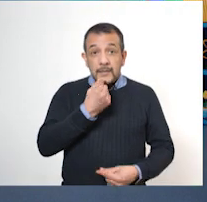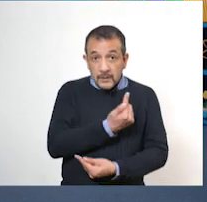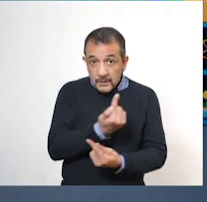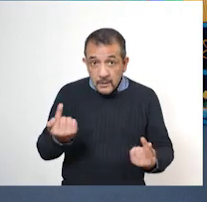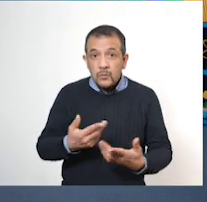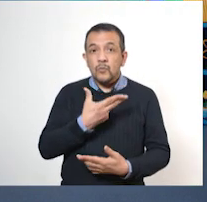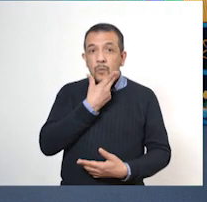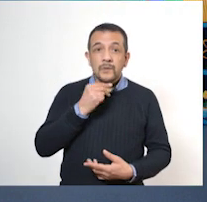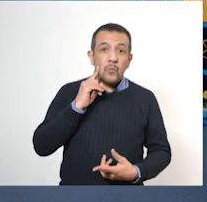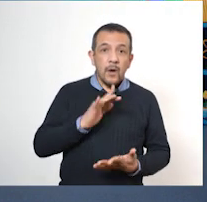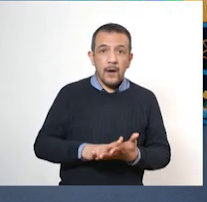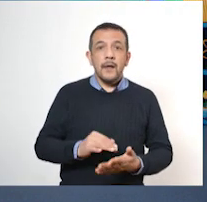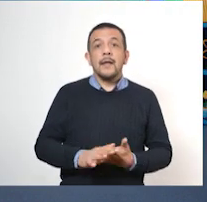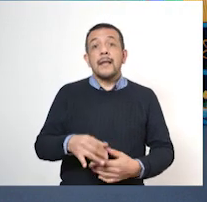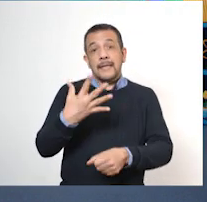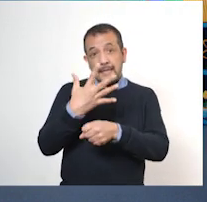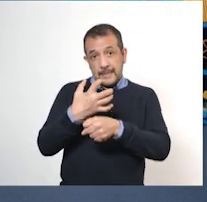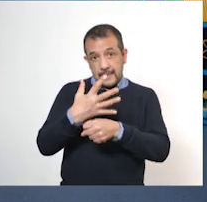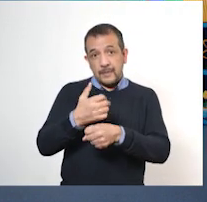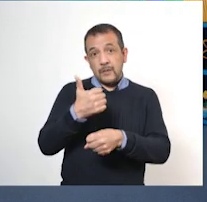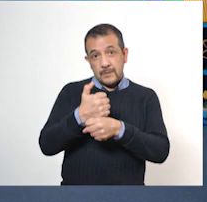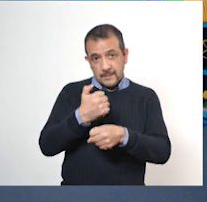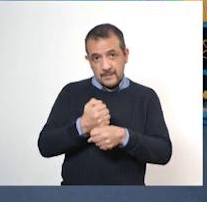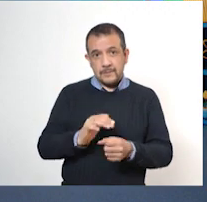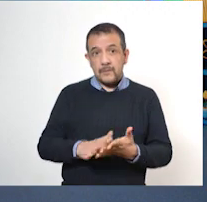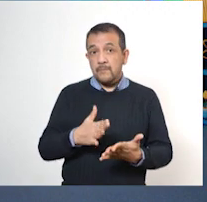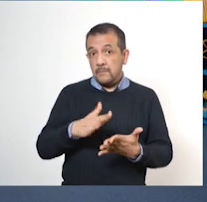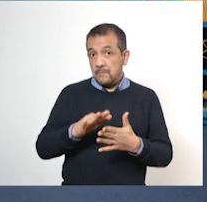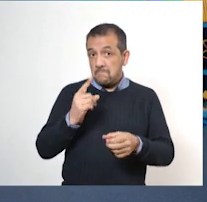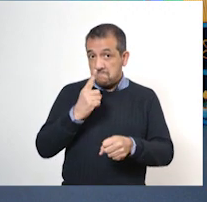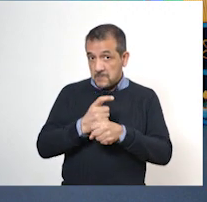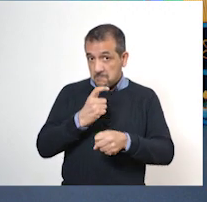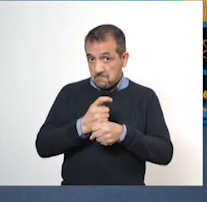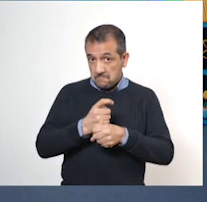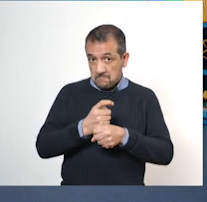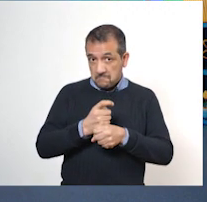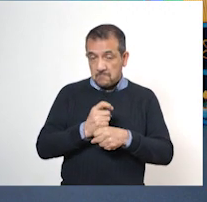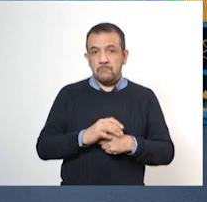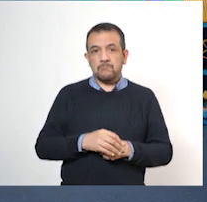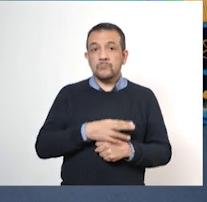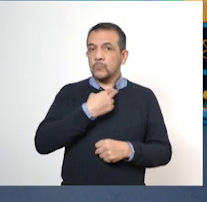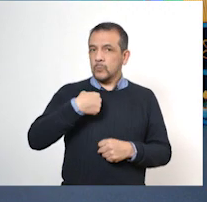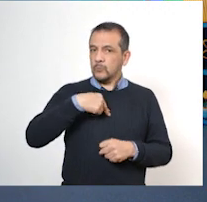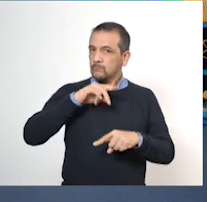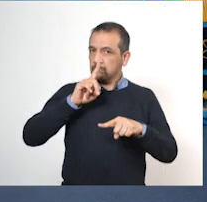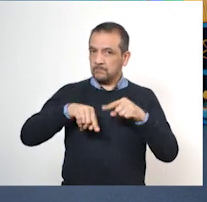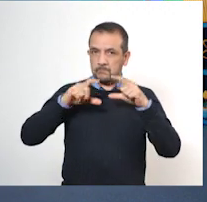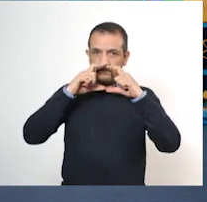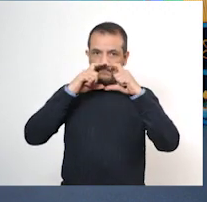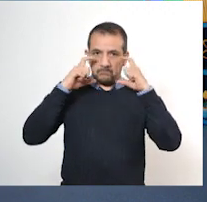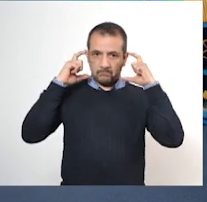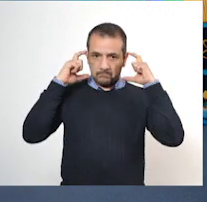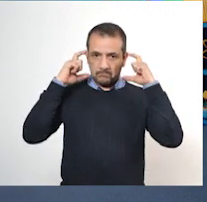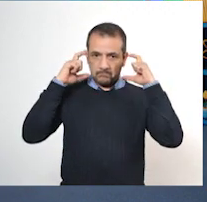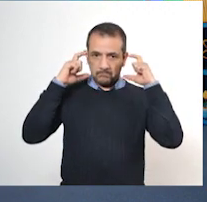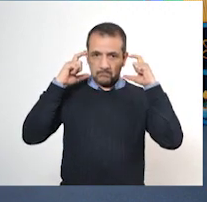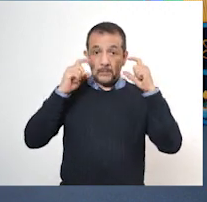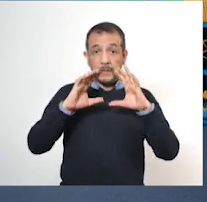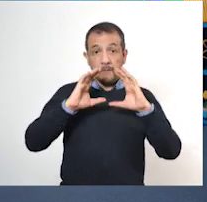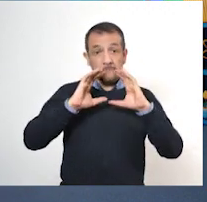Hola, ¿cómo están niñas y niños del ciclo 3 de quinto y sexto grado? Antes de continuar, nos quitaremos el